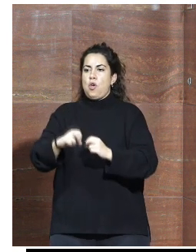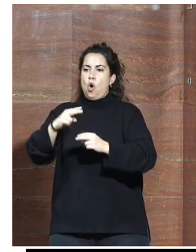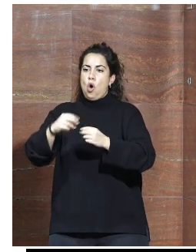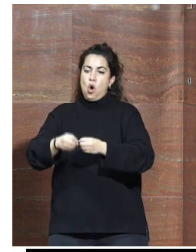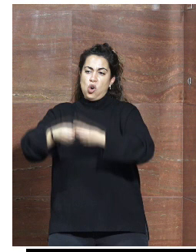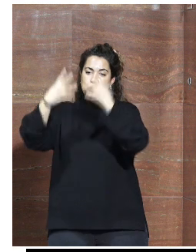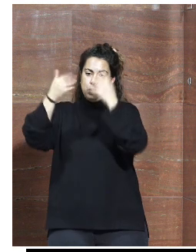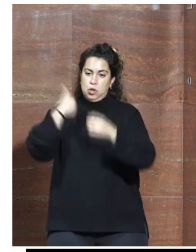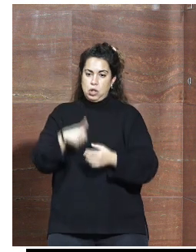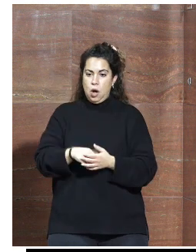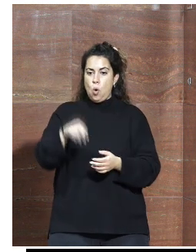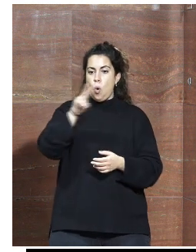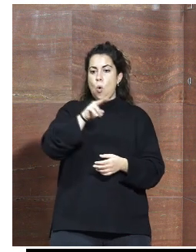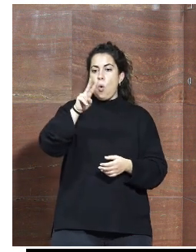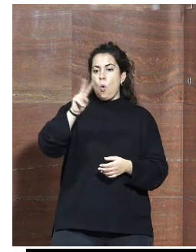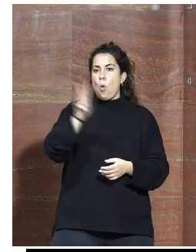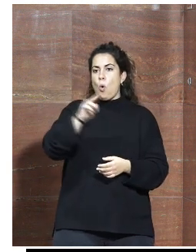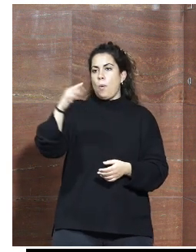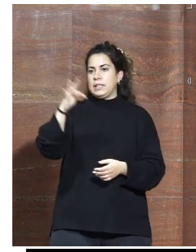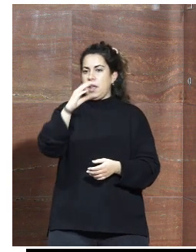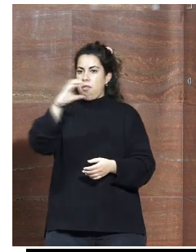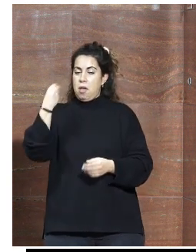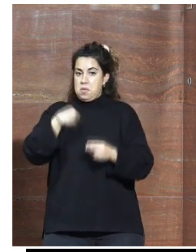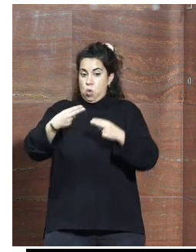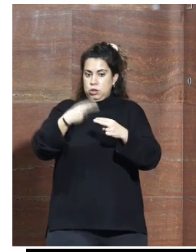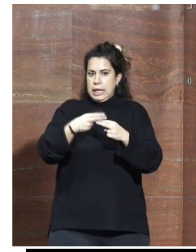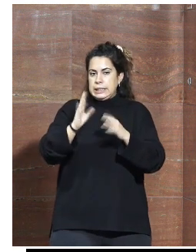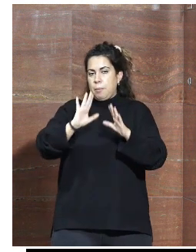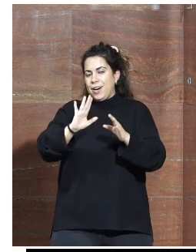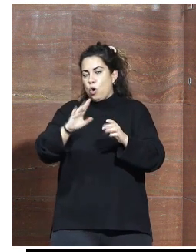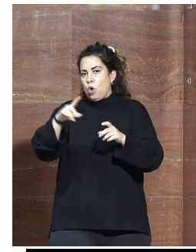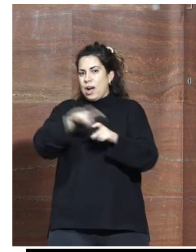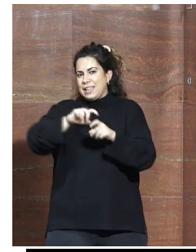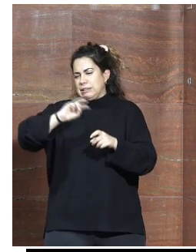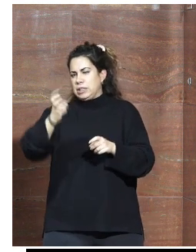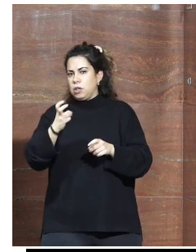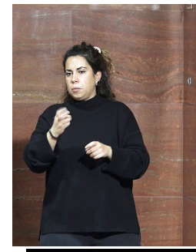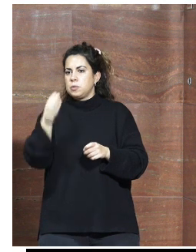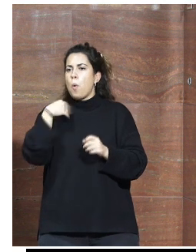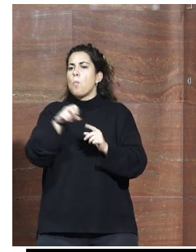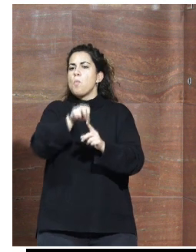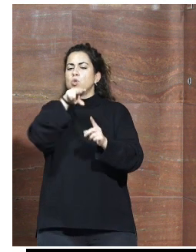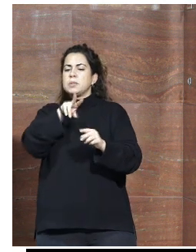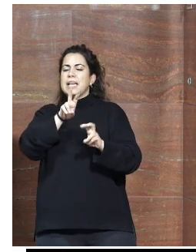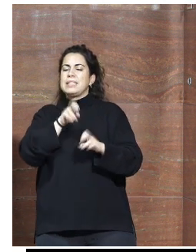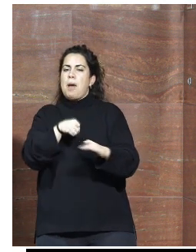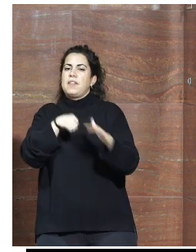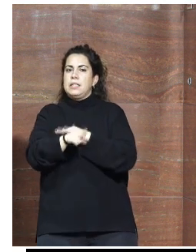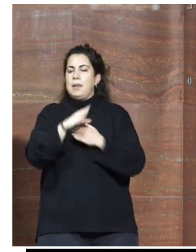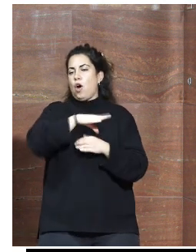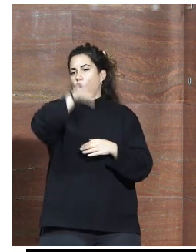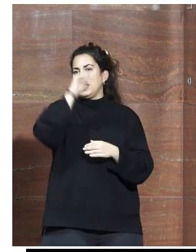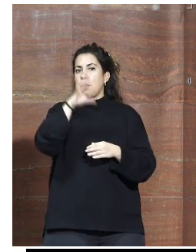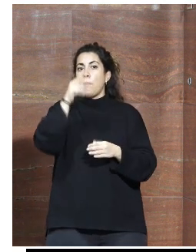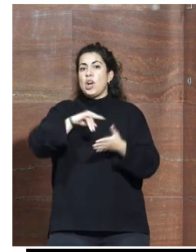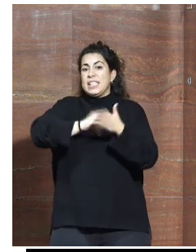VTC es lo mismo que el taxi, pero que tiene otras connotaciones, sobre todo yo lo pongo como desde el punto de vista de accesibilidad cognitiva, porque el sistema